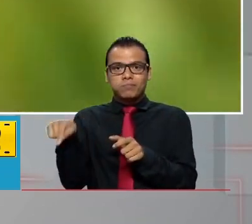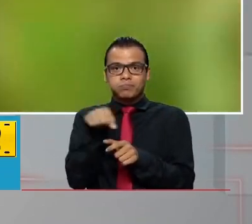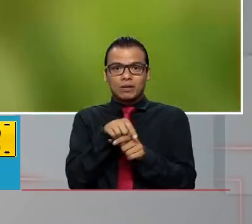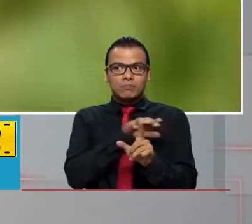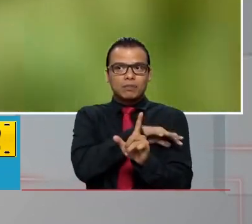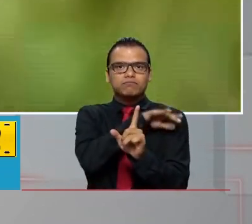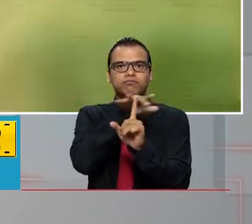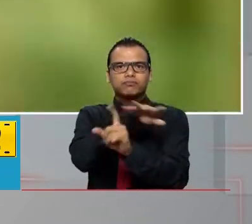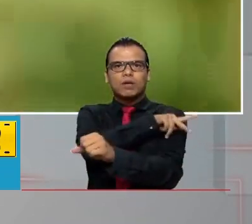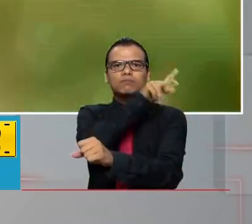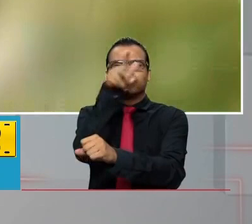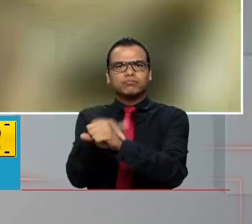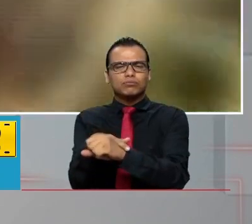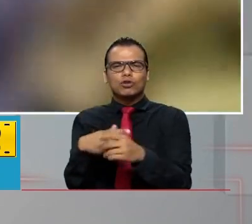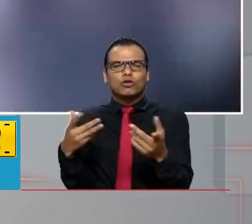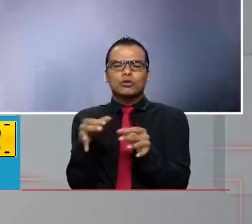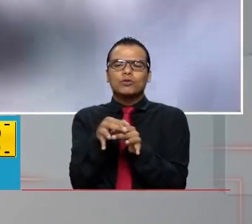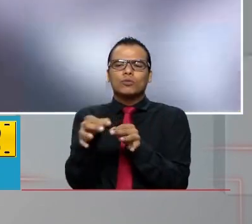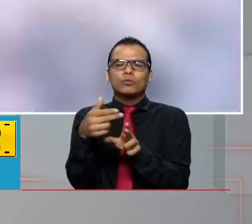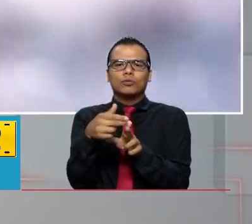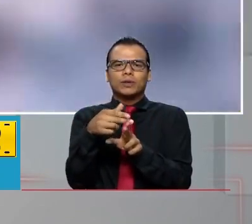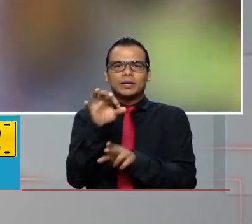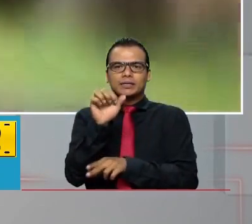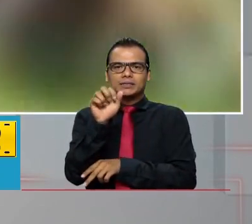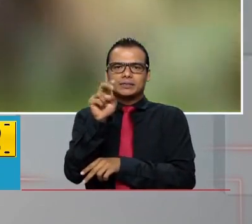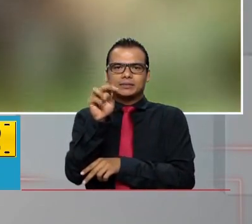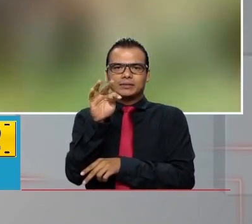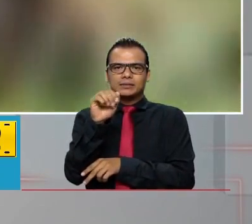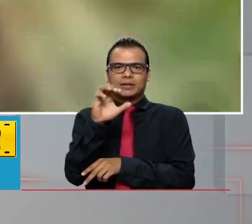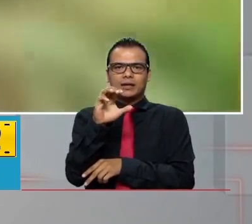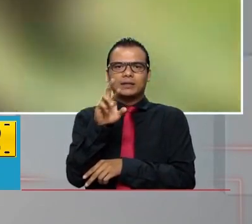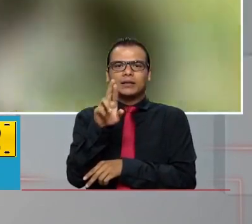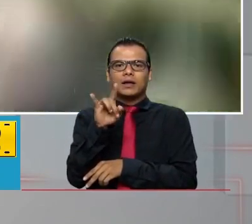en el corregimiento de Santa Cruz, Patía.